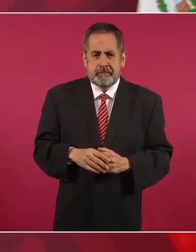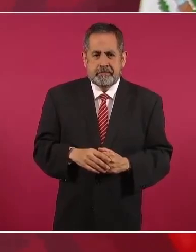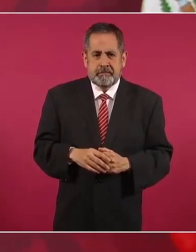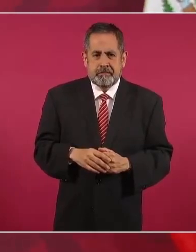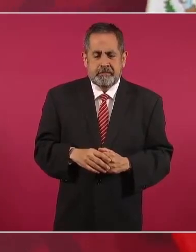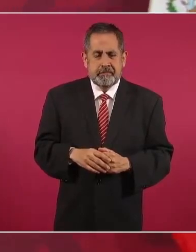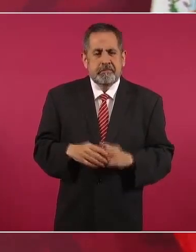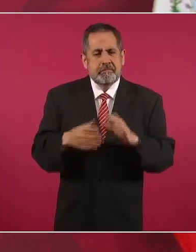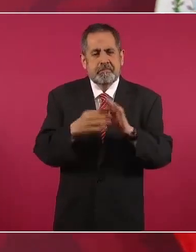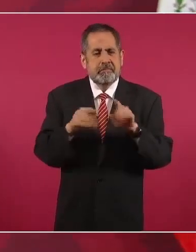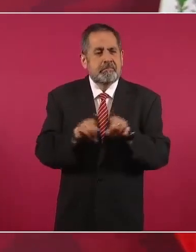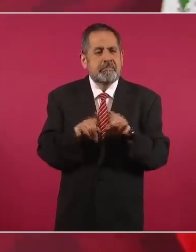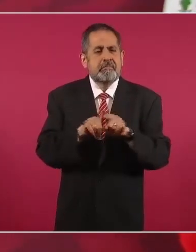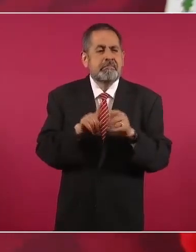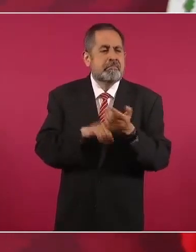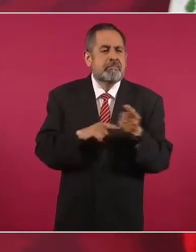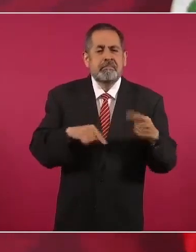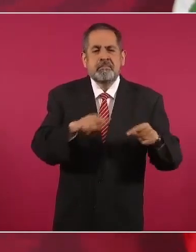se sienten